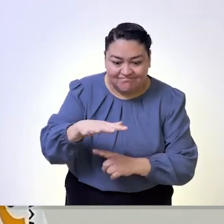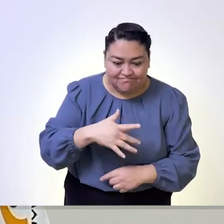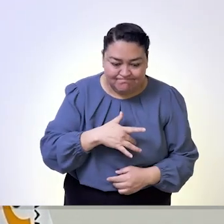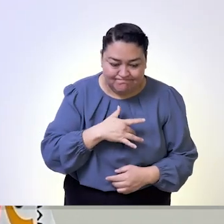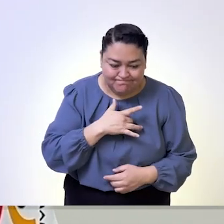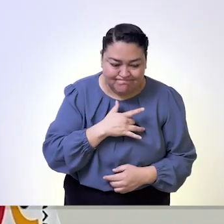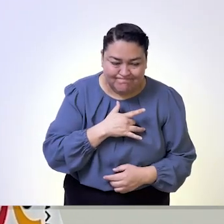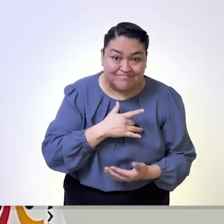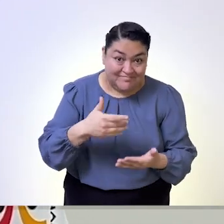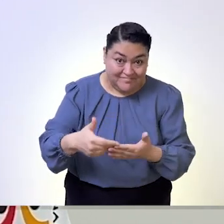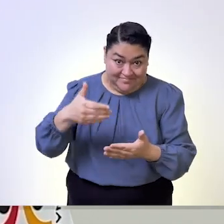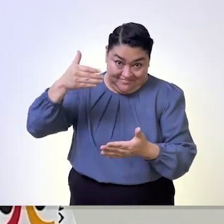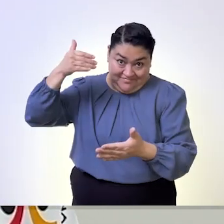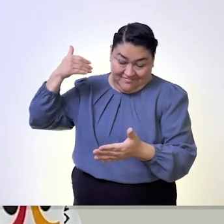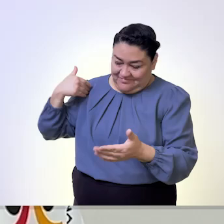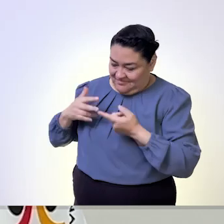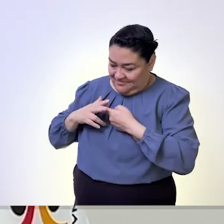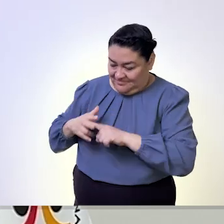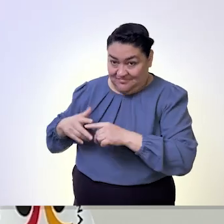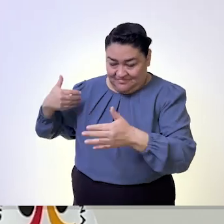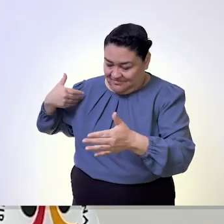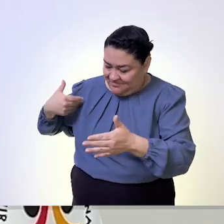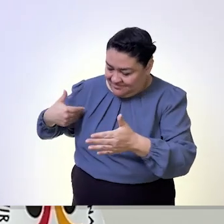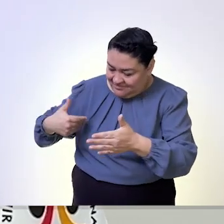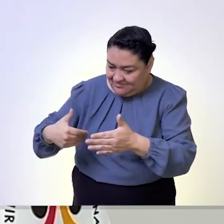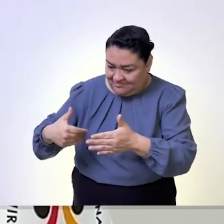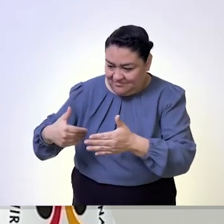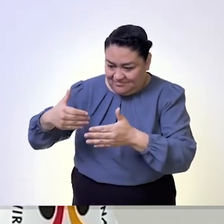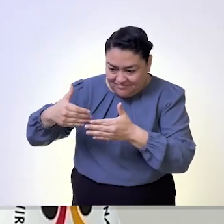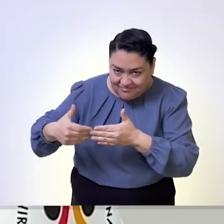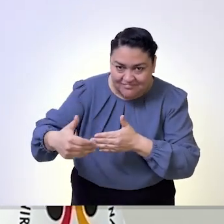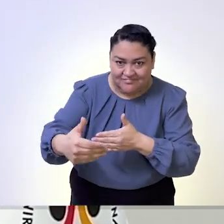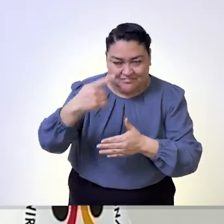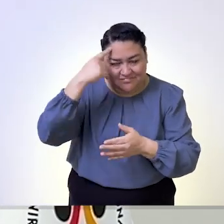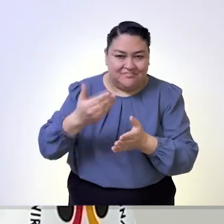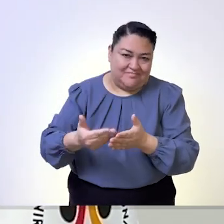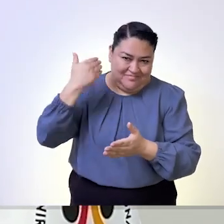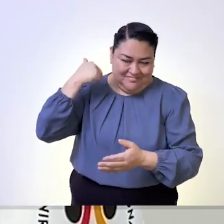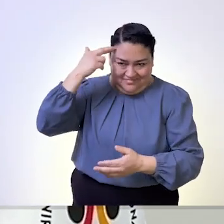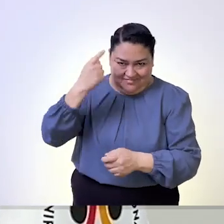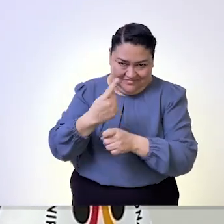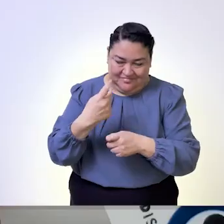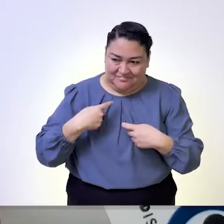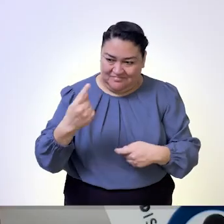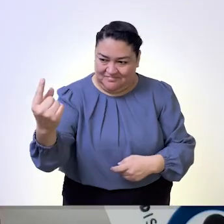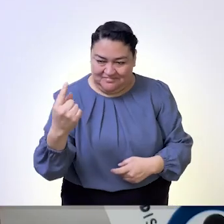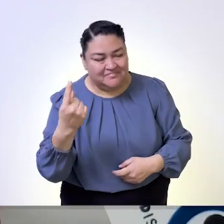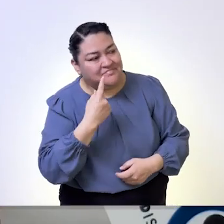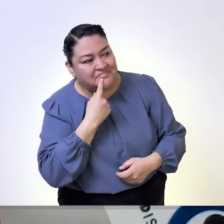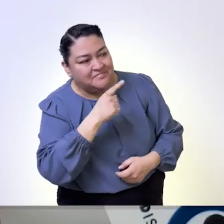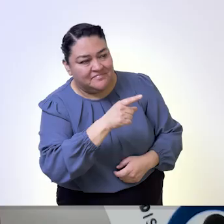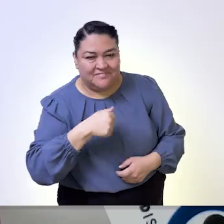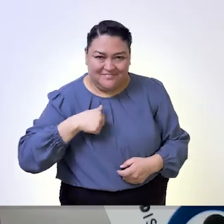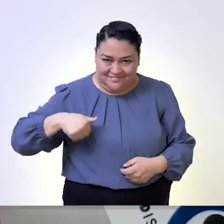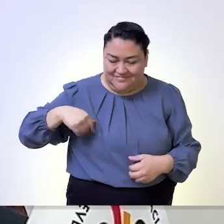punto en el que, después de haber transitado todo un proceso en una queja, con todos estos factores que